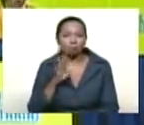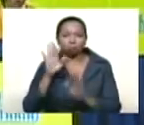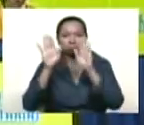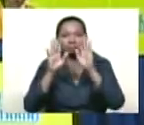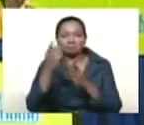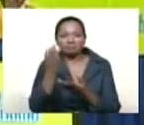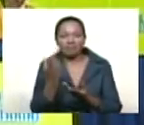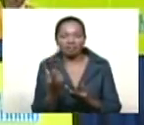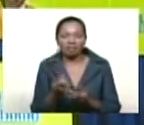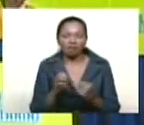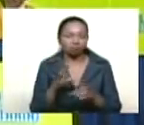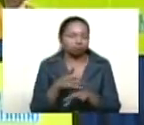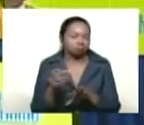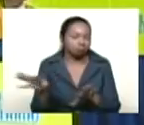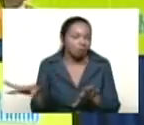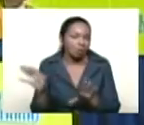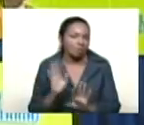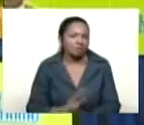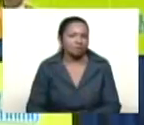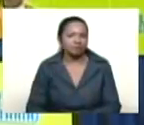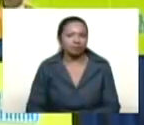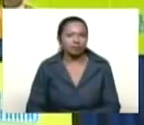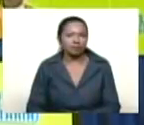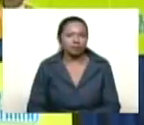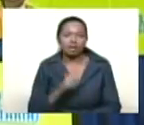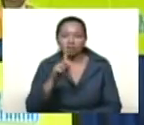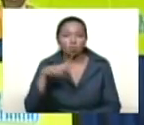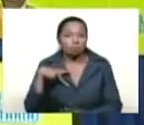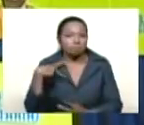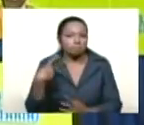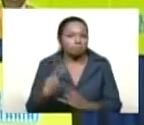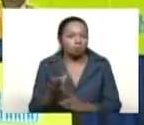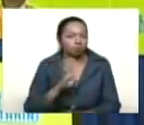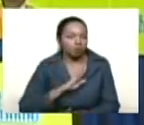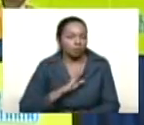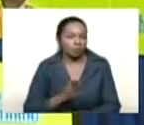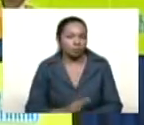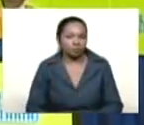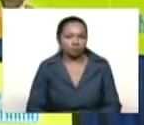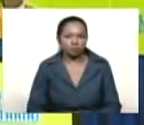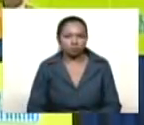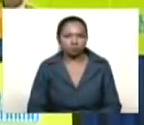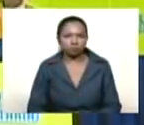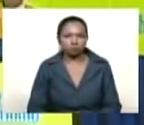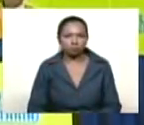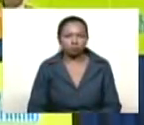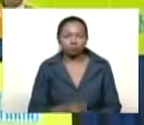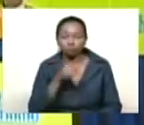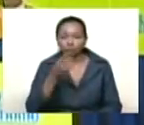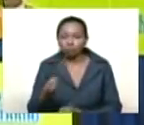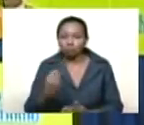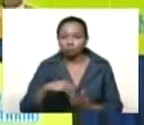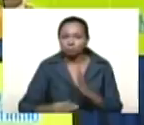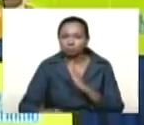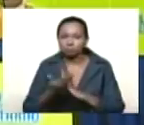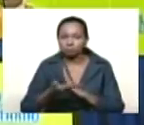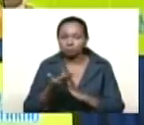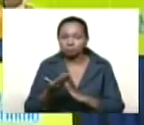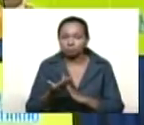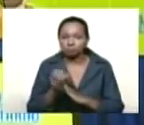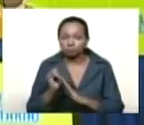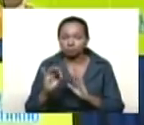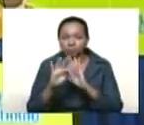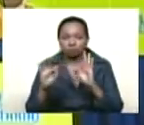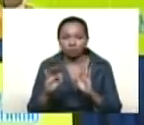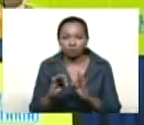Es voluntario. Pero qué importante, ¿verdad?